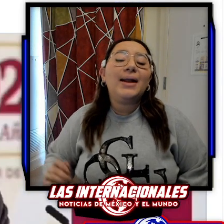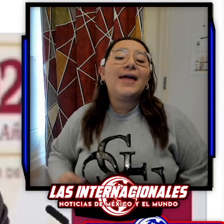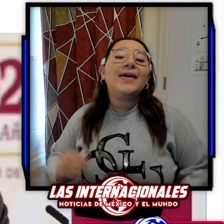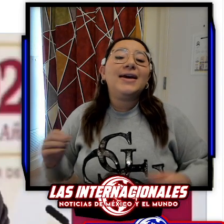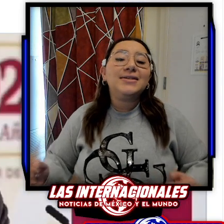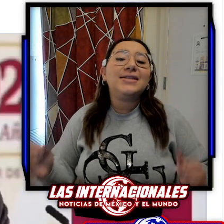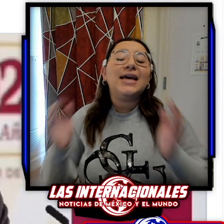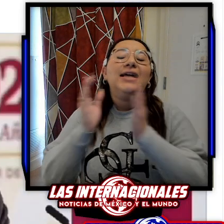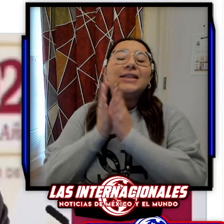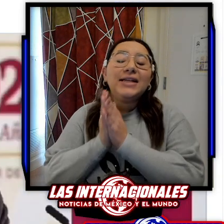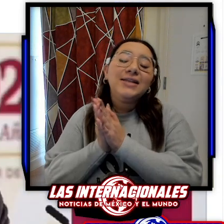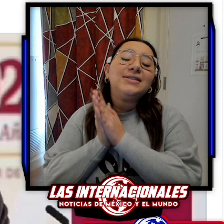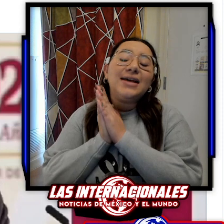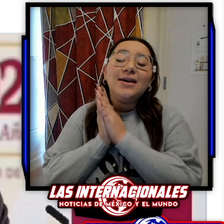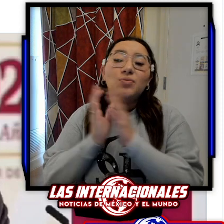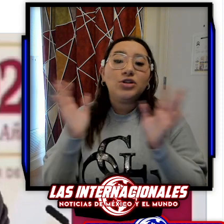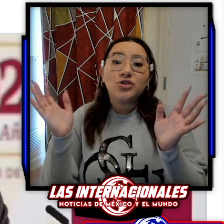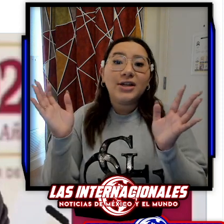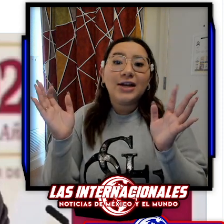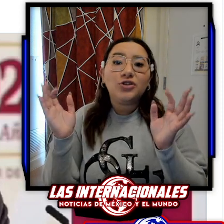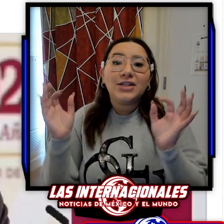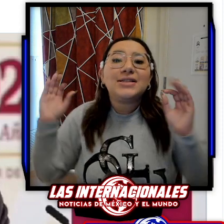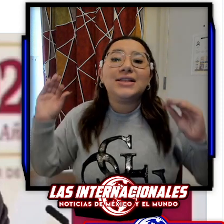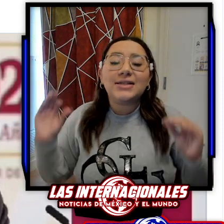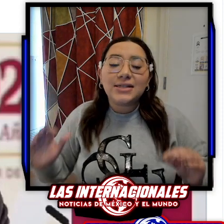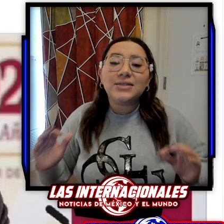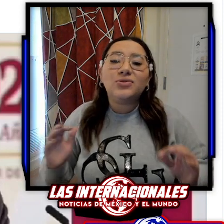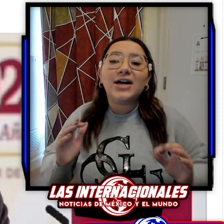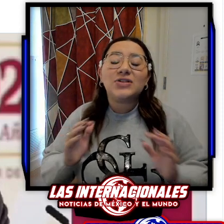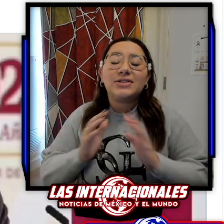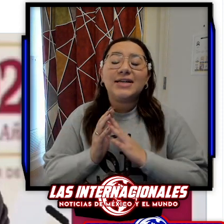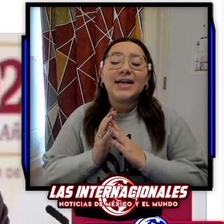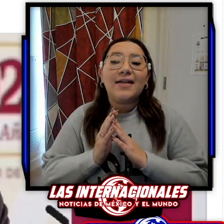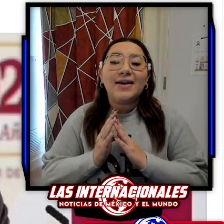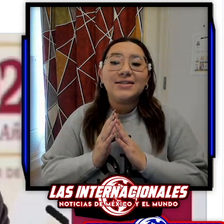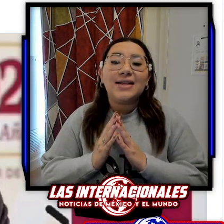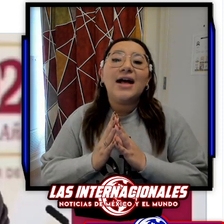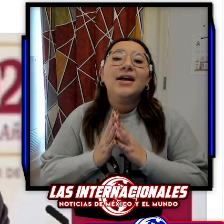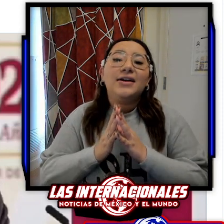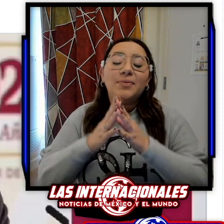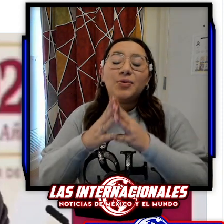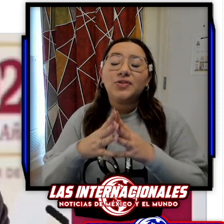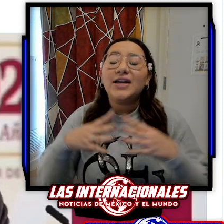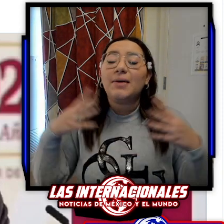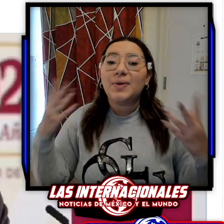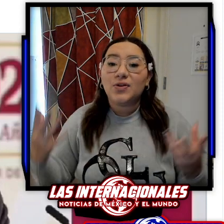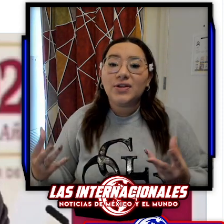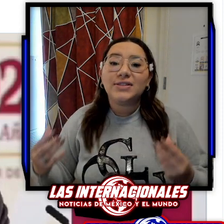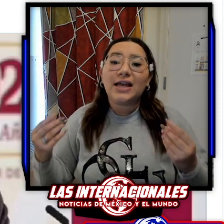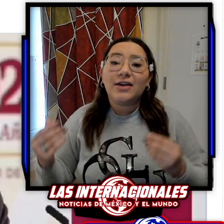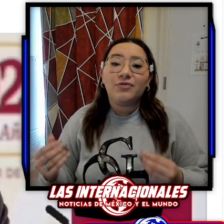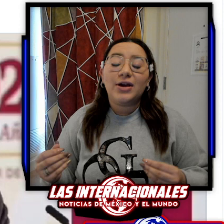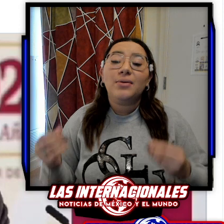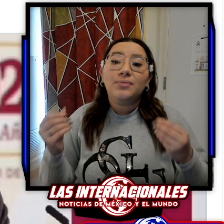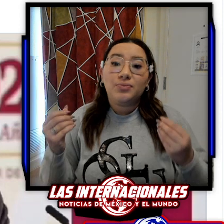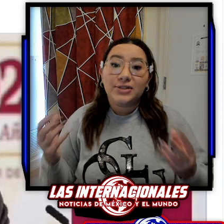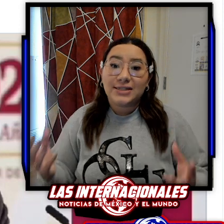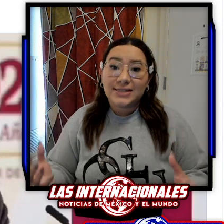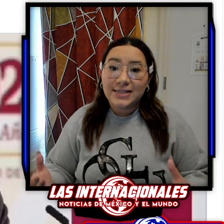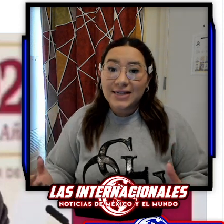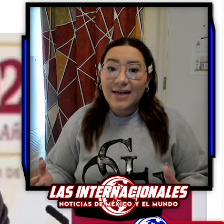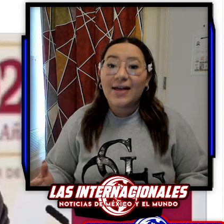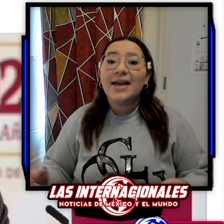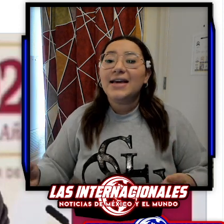Obrador hablara de este triste, pues yo diría no triste, tristísimo caso acerca de esta reportera periodista que fue